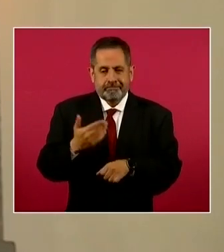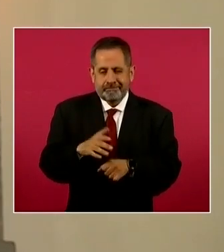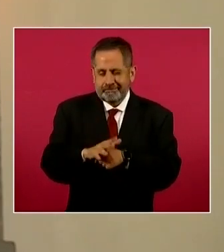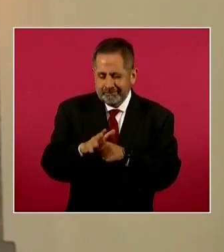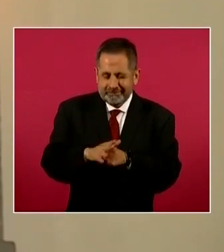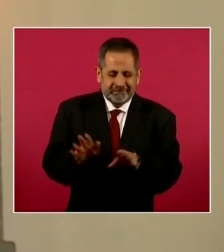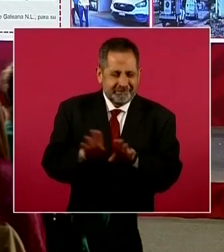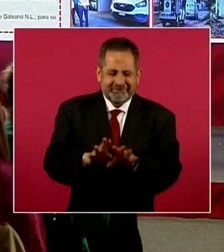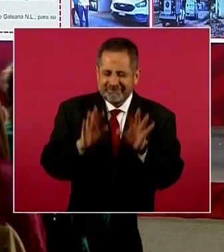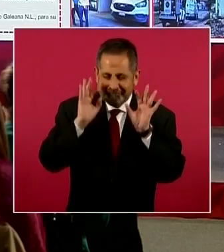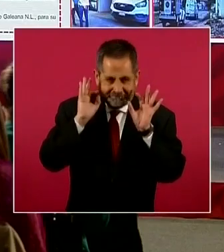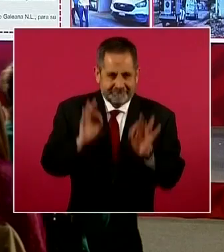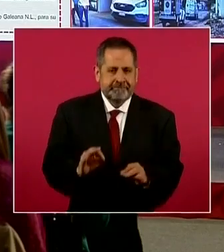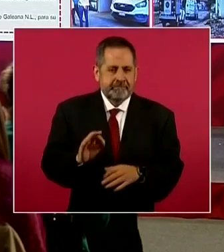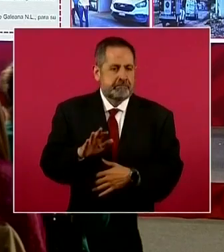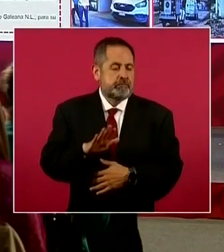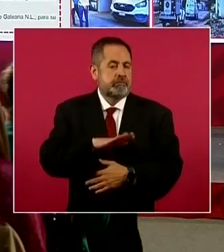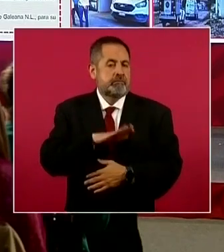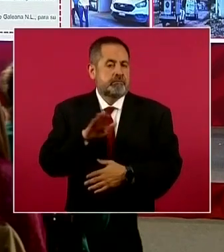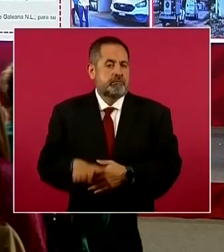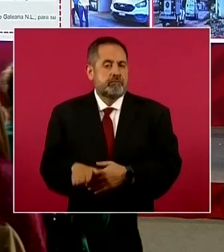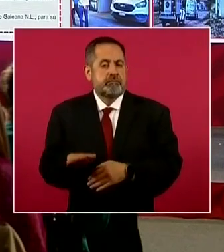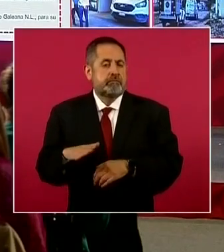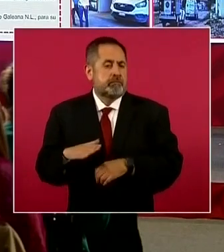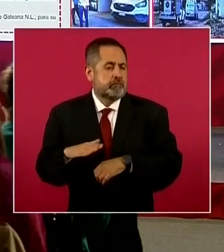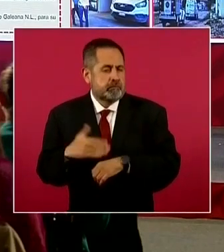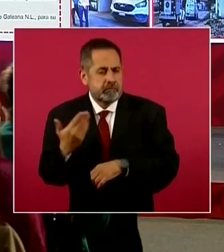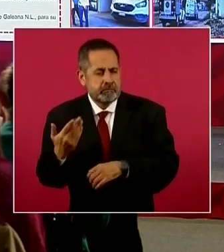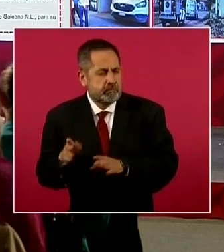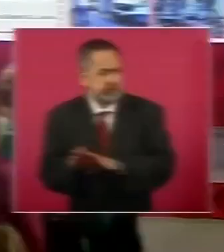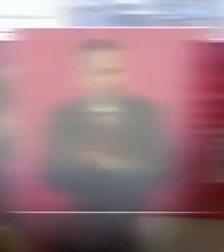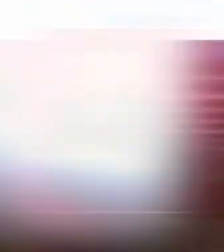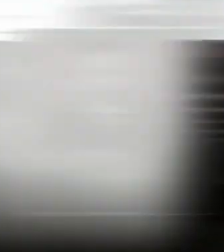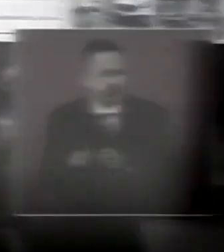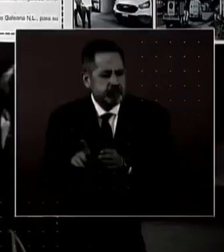certeza cuál fue la causa de la muerte de Devani Escobar.